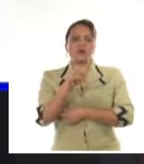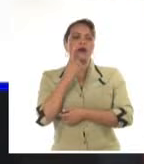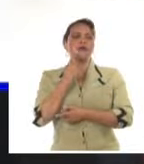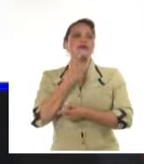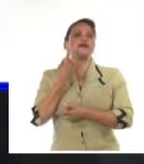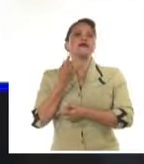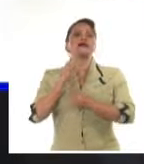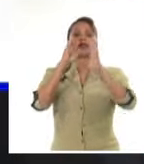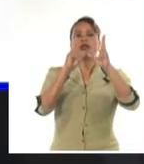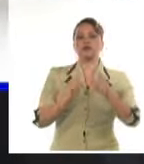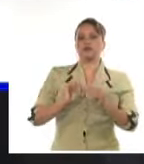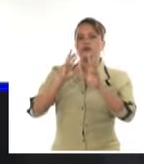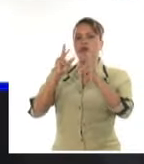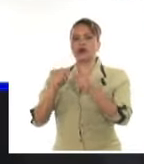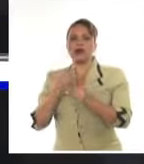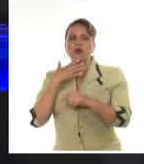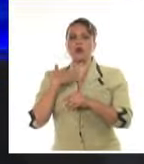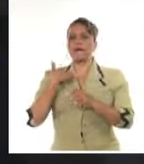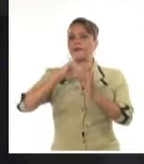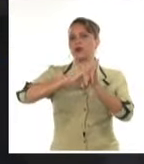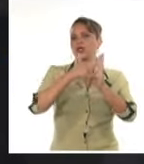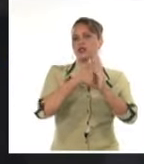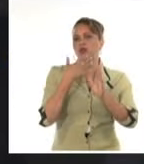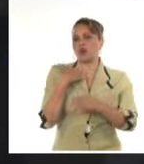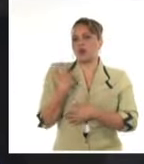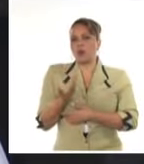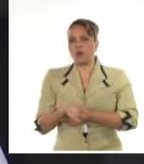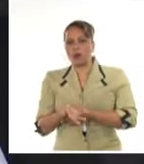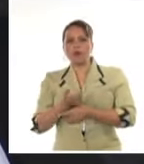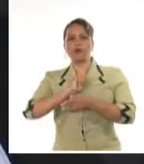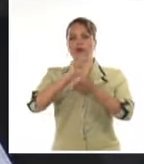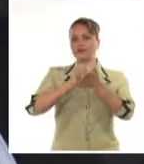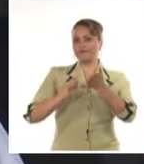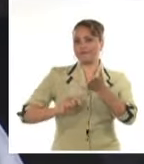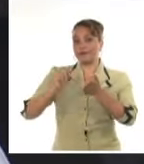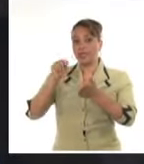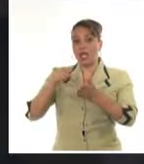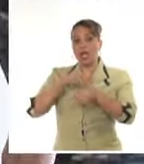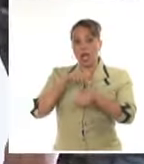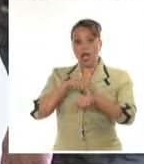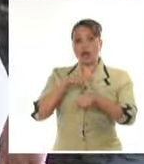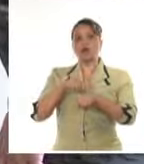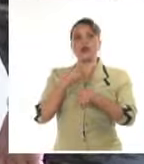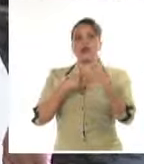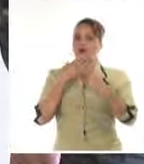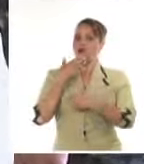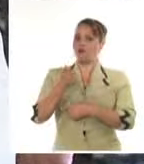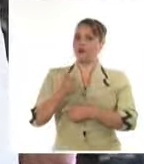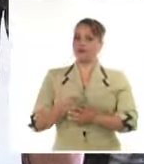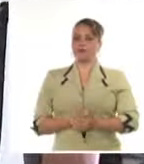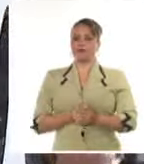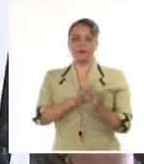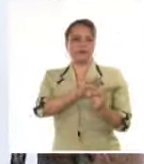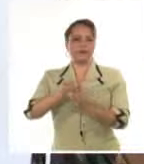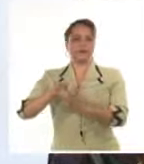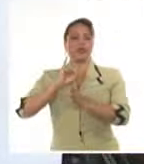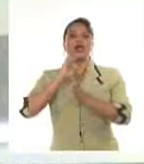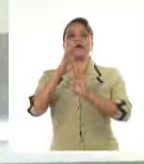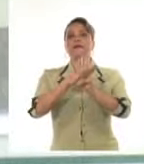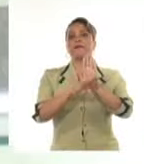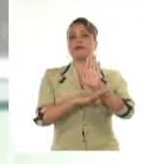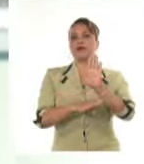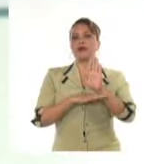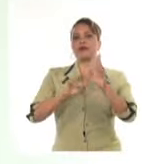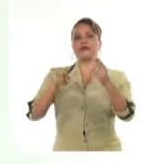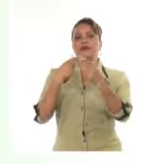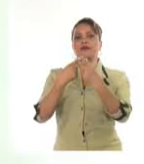resultados de los proyectos que tienen los escritores ahora es una buena cosa. El programa del 35º Encuentro